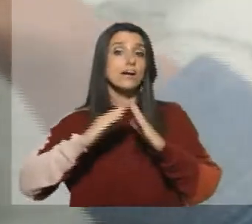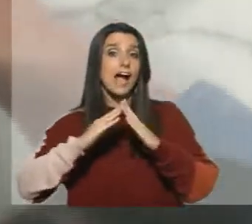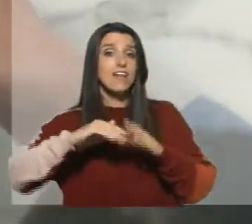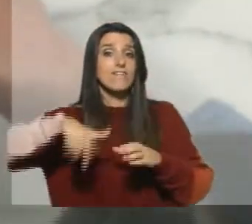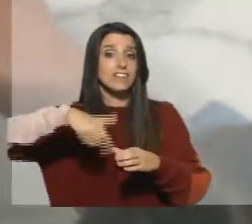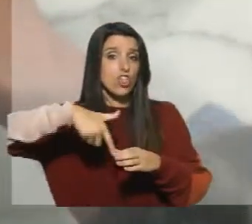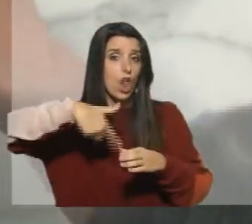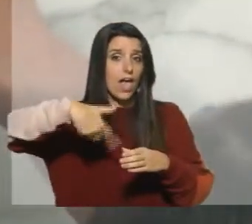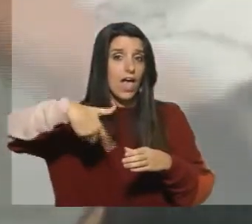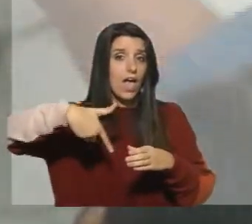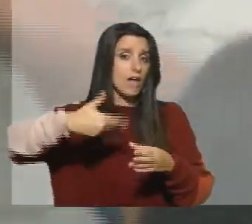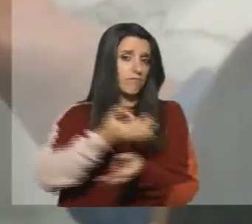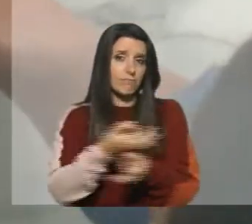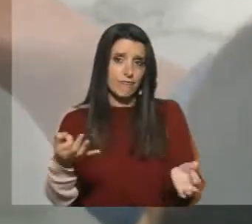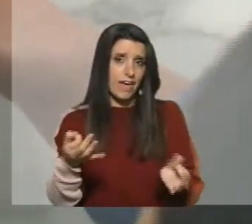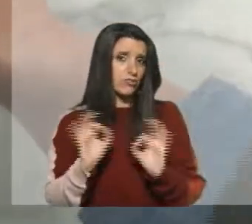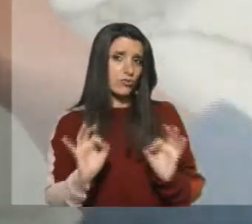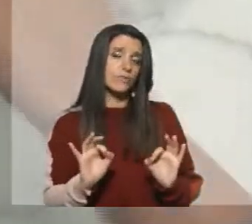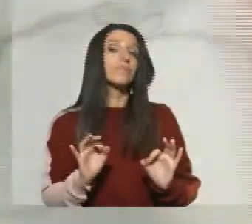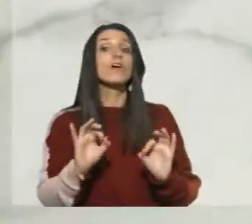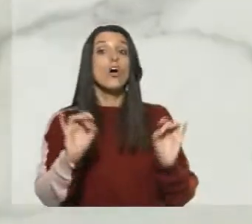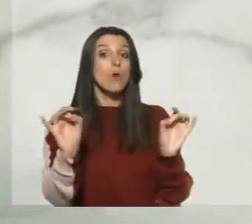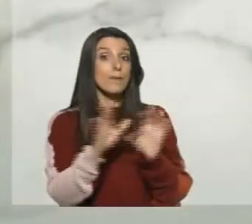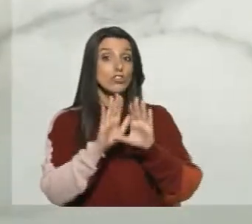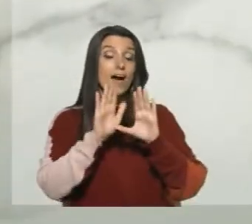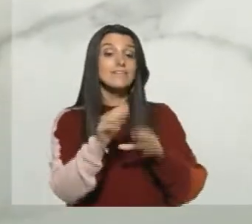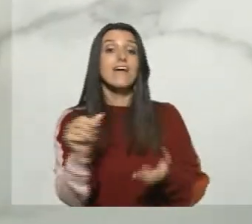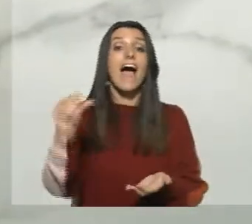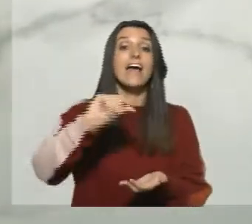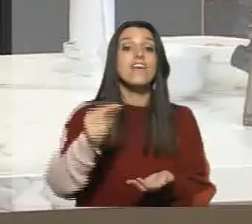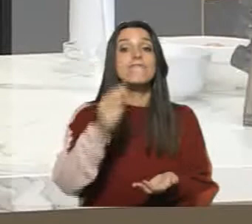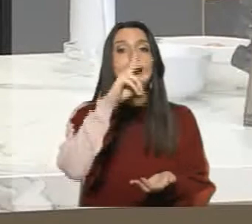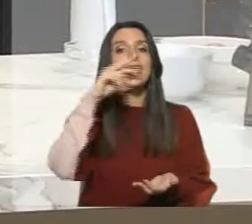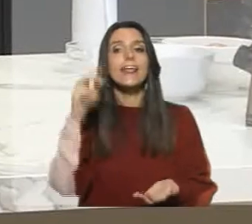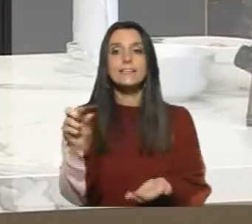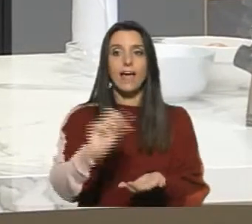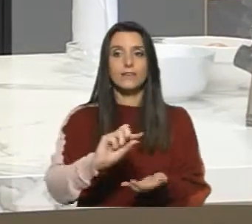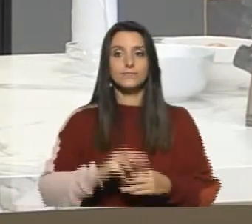de estas de mano, también vas perfecto. Cuando lo tenés así, le vas a agregar la vainilla.